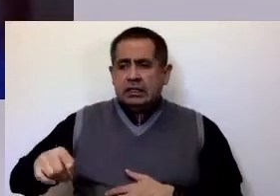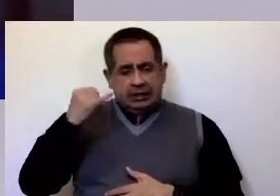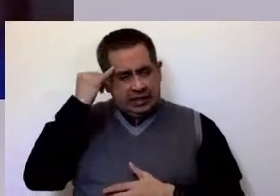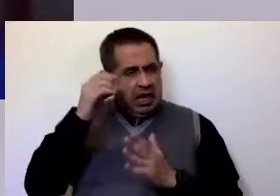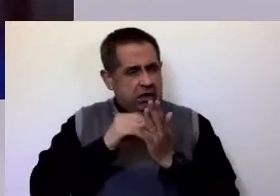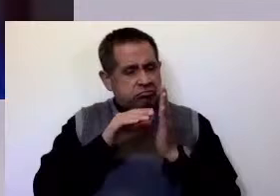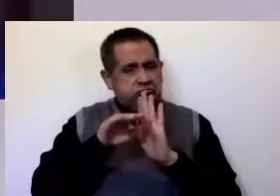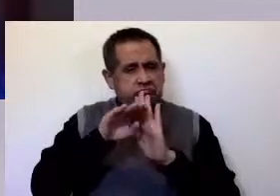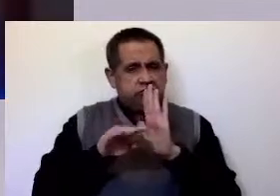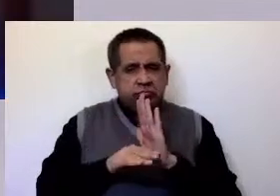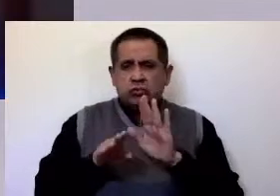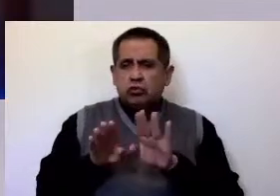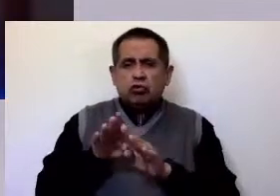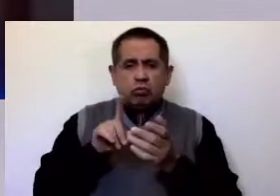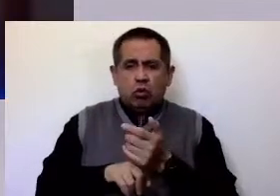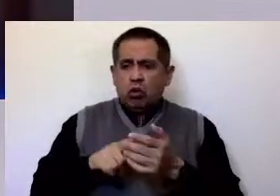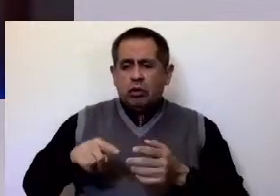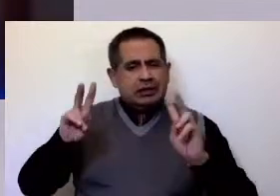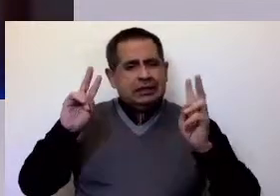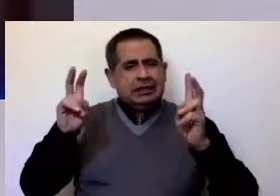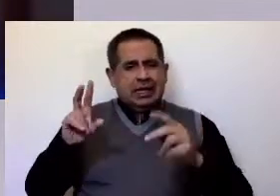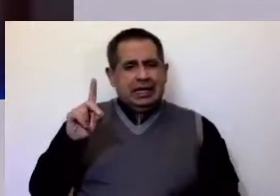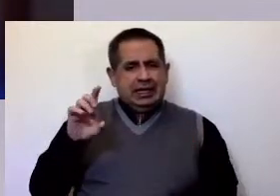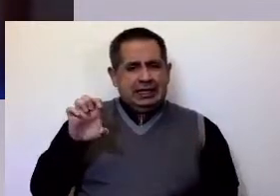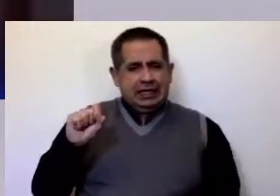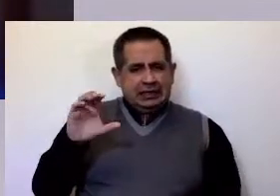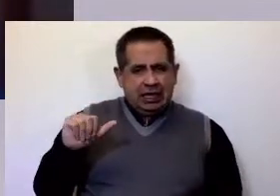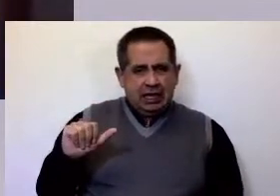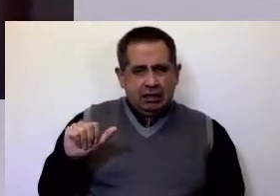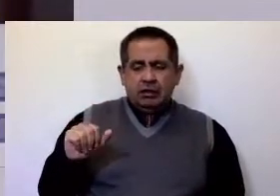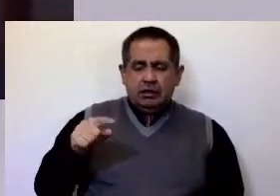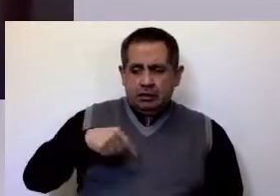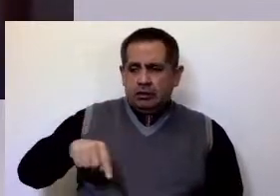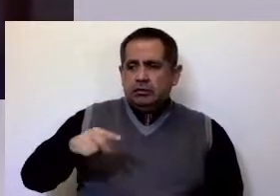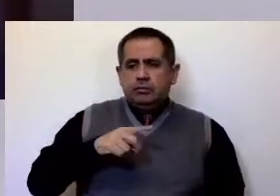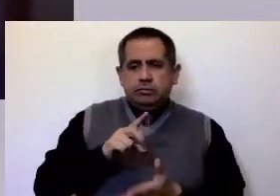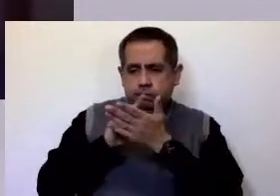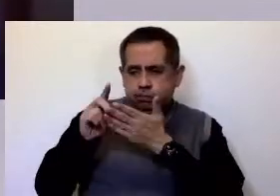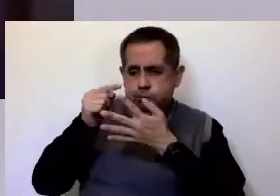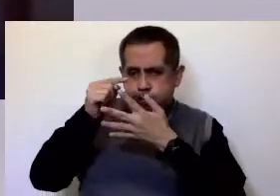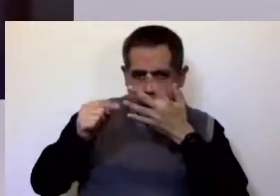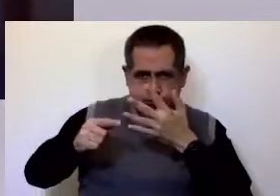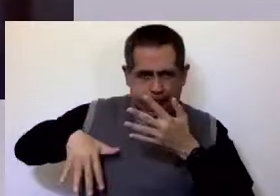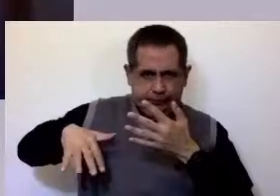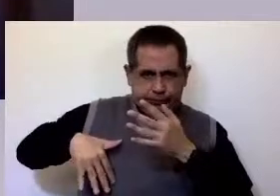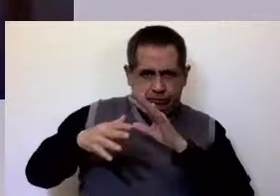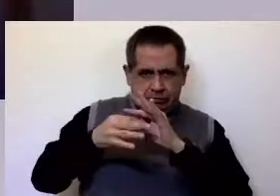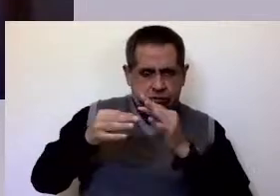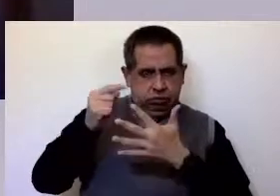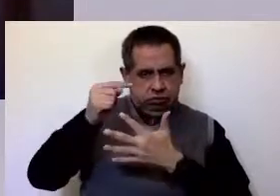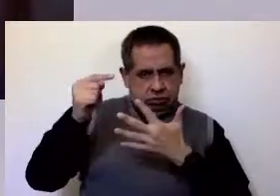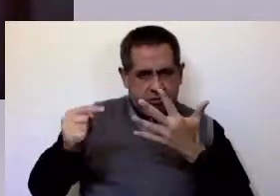tratándose de los denominados de cska como los deberes que me he permitido enunciar